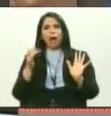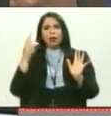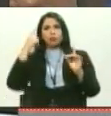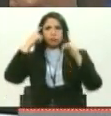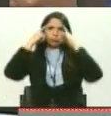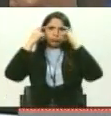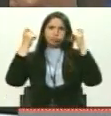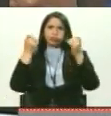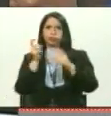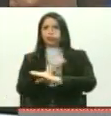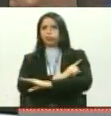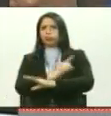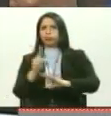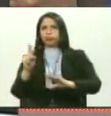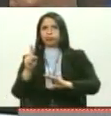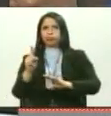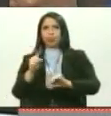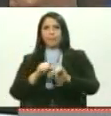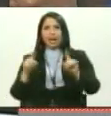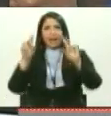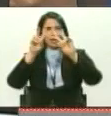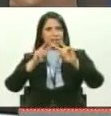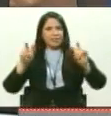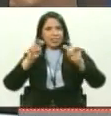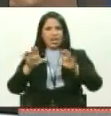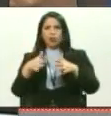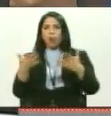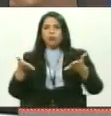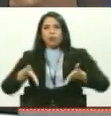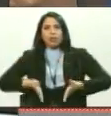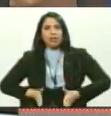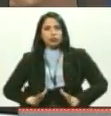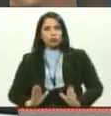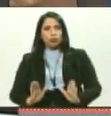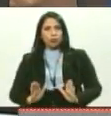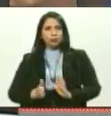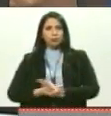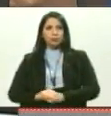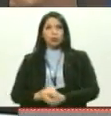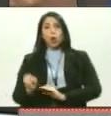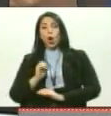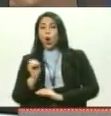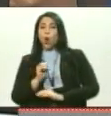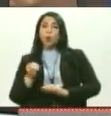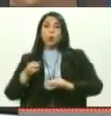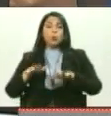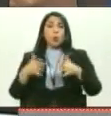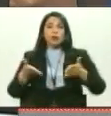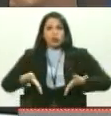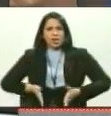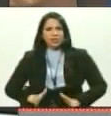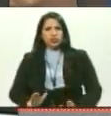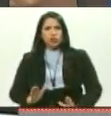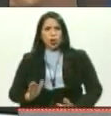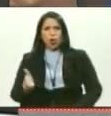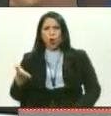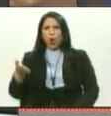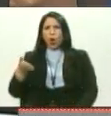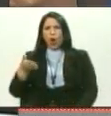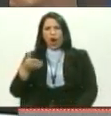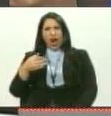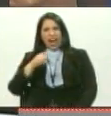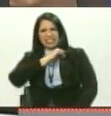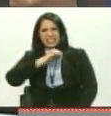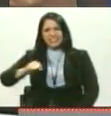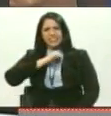eficientes para revisar cuando nació o cuando nacieron asesinos como rómulo betancourt